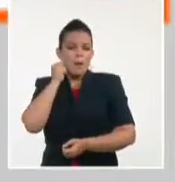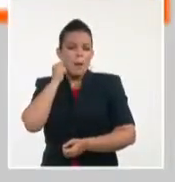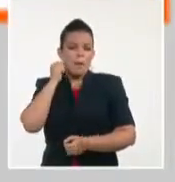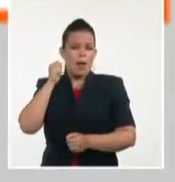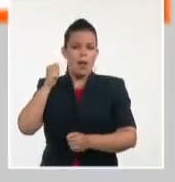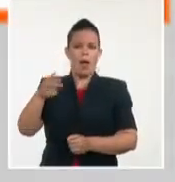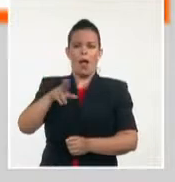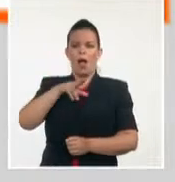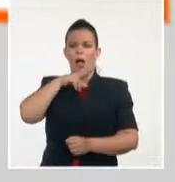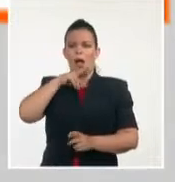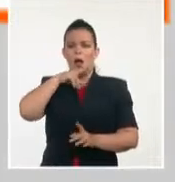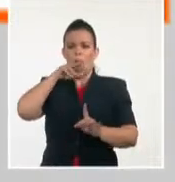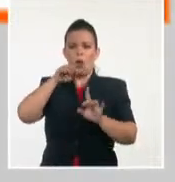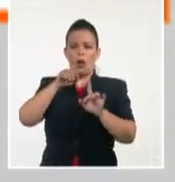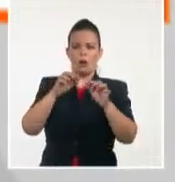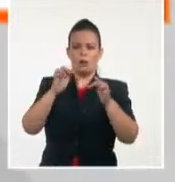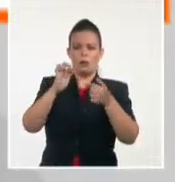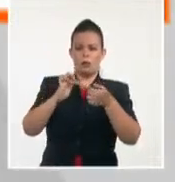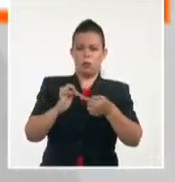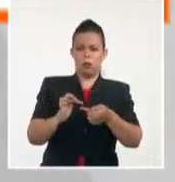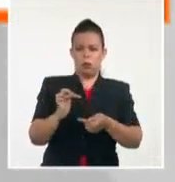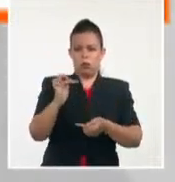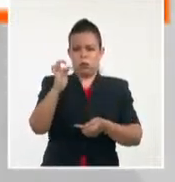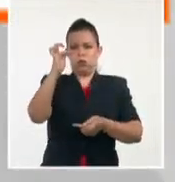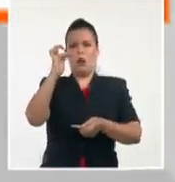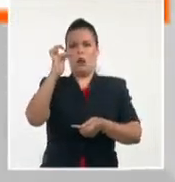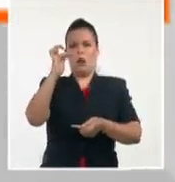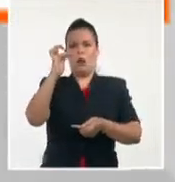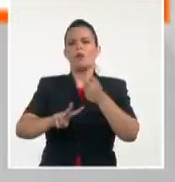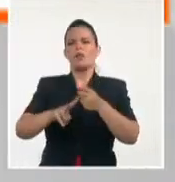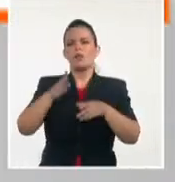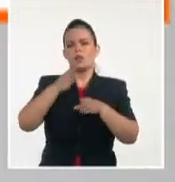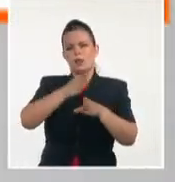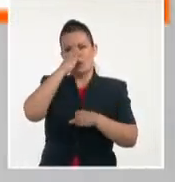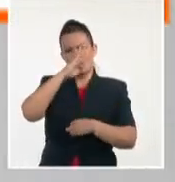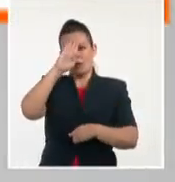embalse Chacomono, la provincia de Santiago de Cuba.